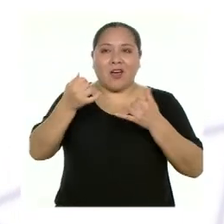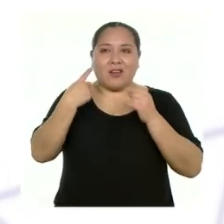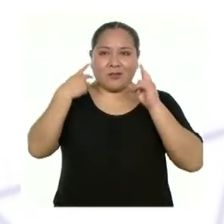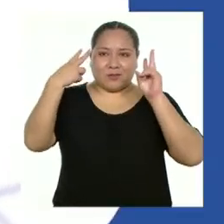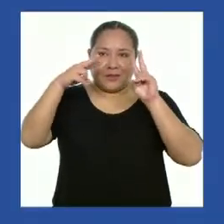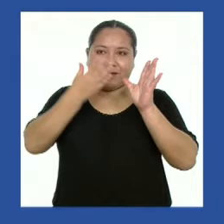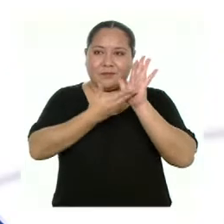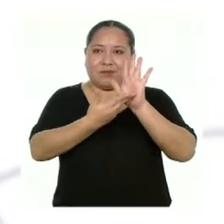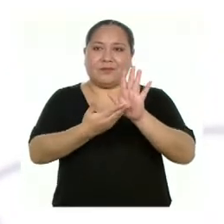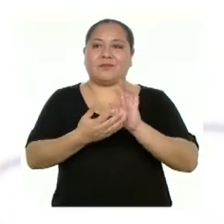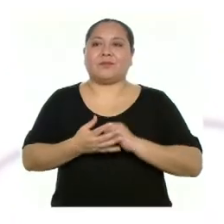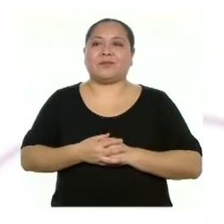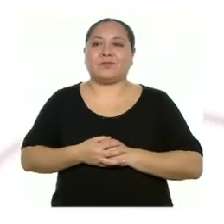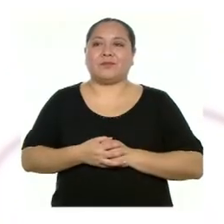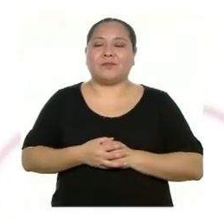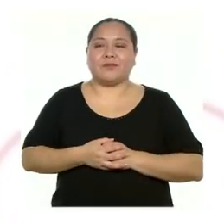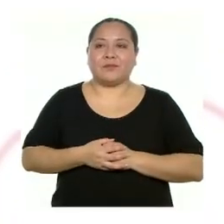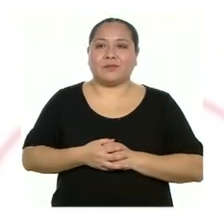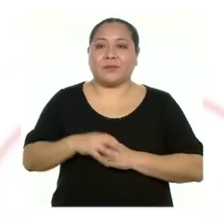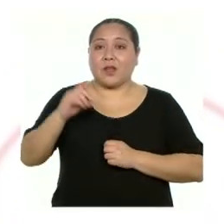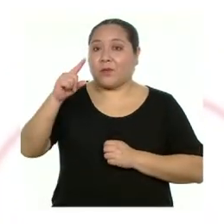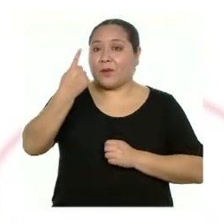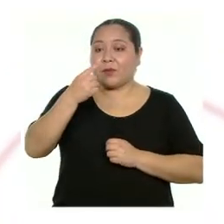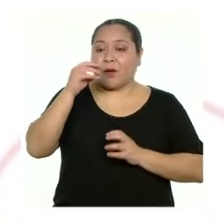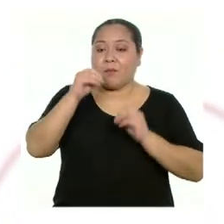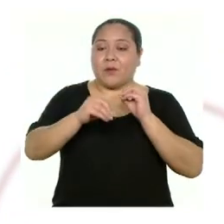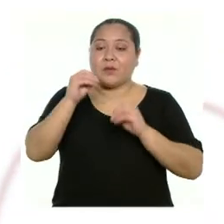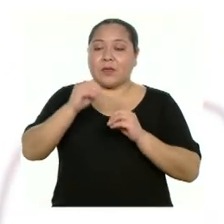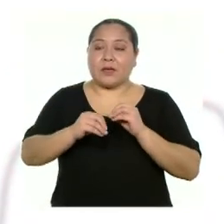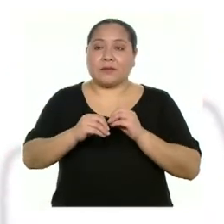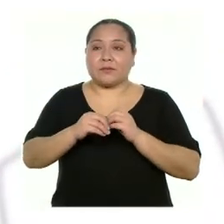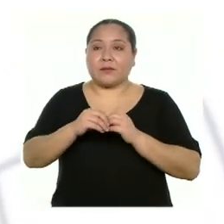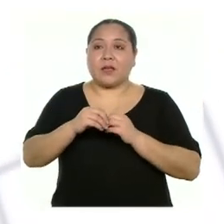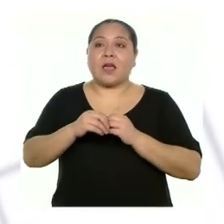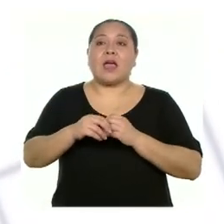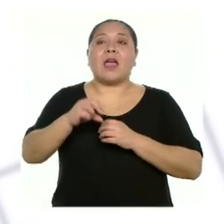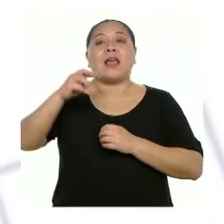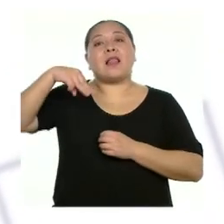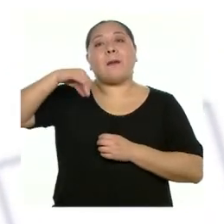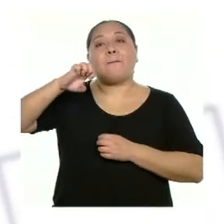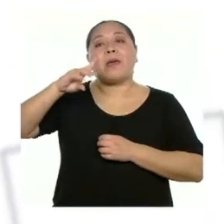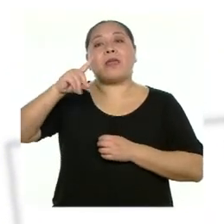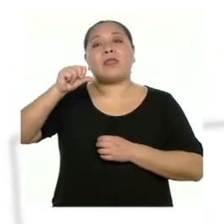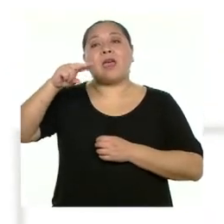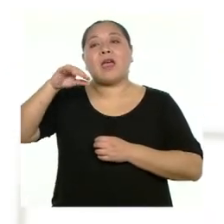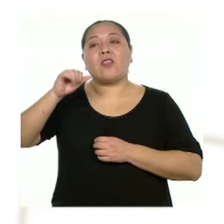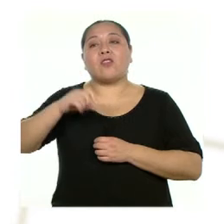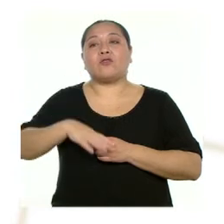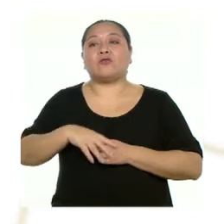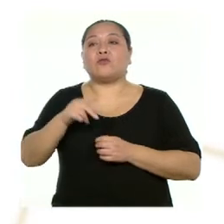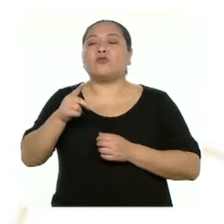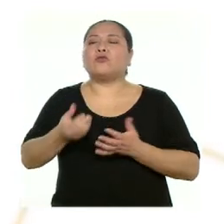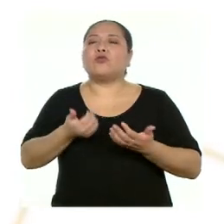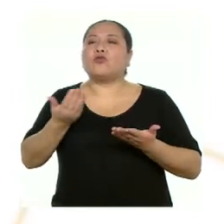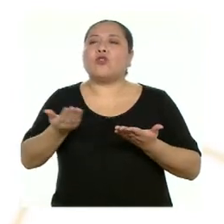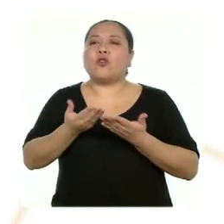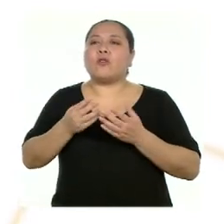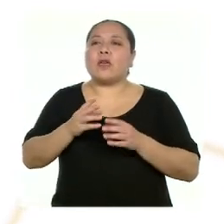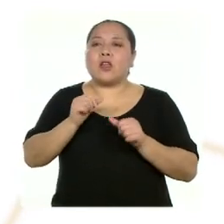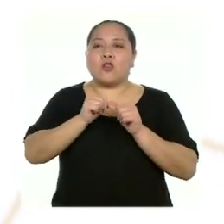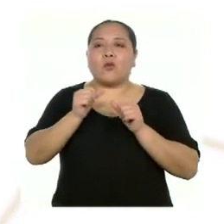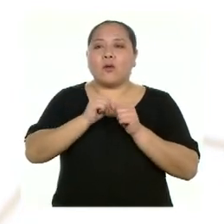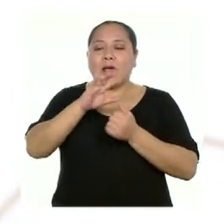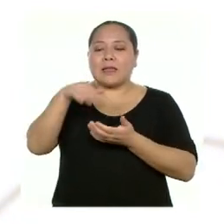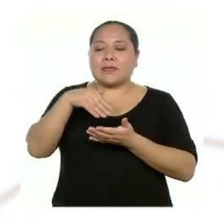continuación. Lo primero es ubicar el intervalo mediano, o sea, donde están los valores del centro de los datos